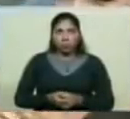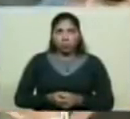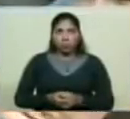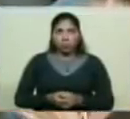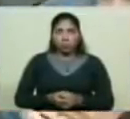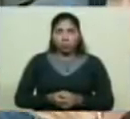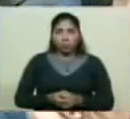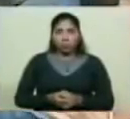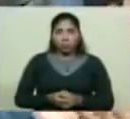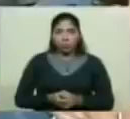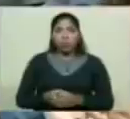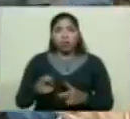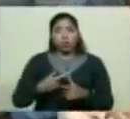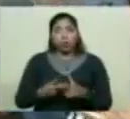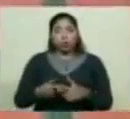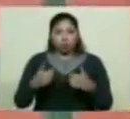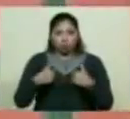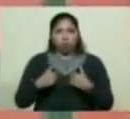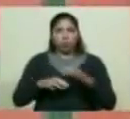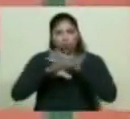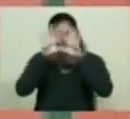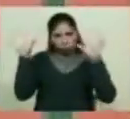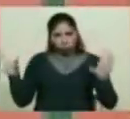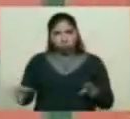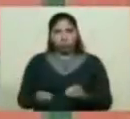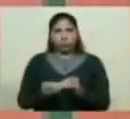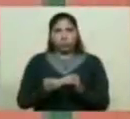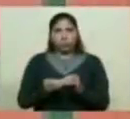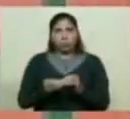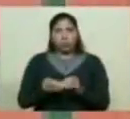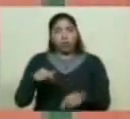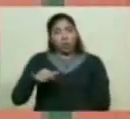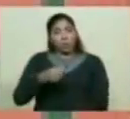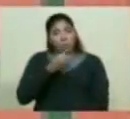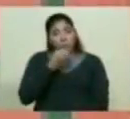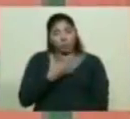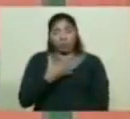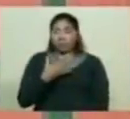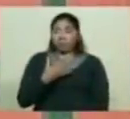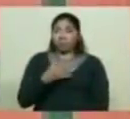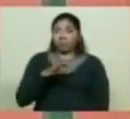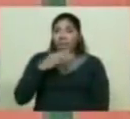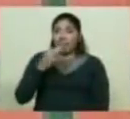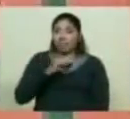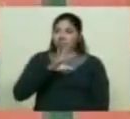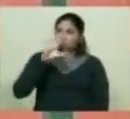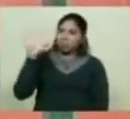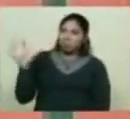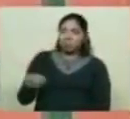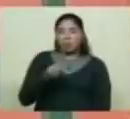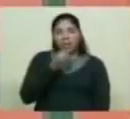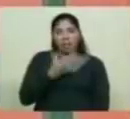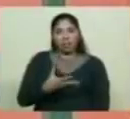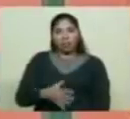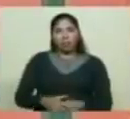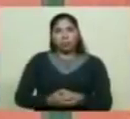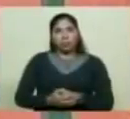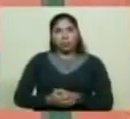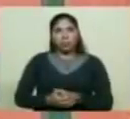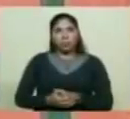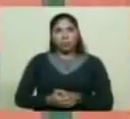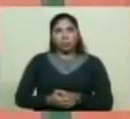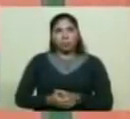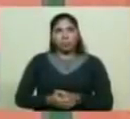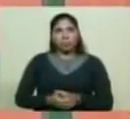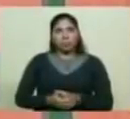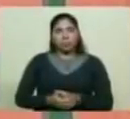por eso digo con esto conmigo en esta bonita tarde en ciudad bolívar reiterando los saludos